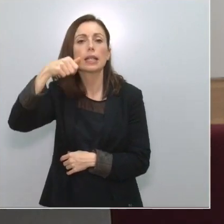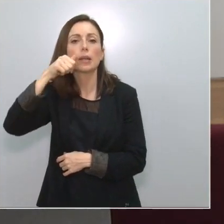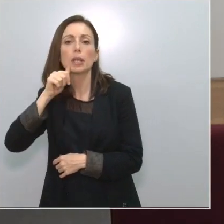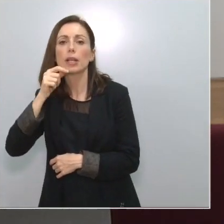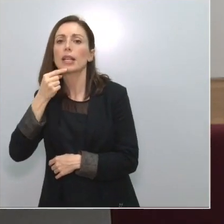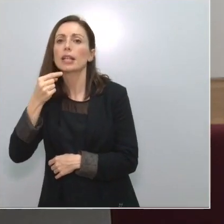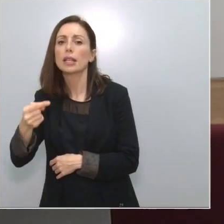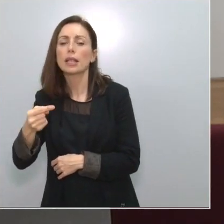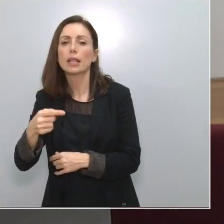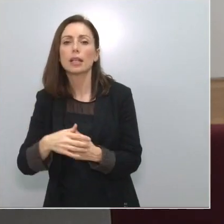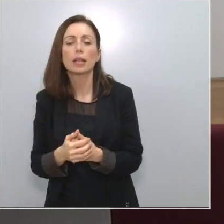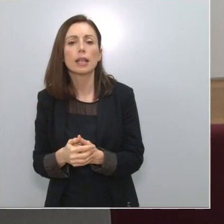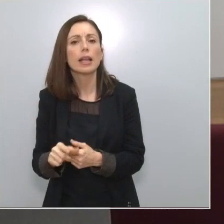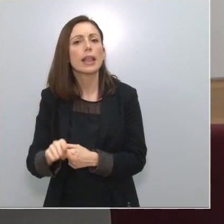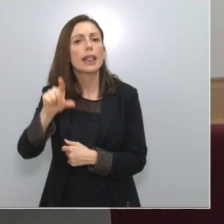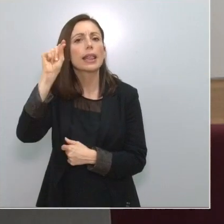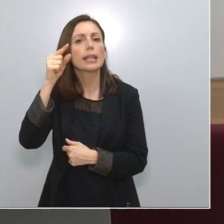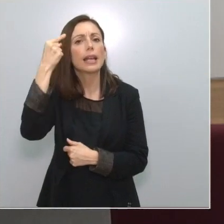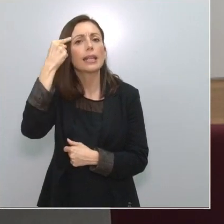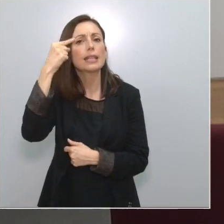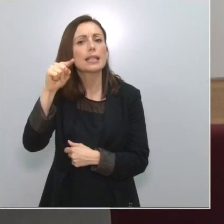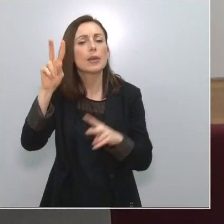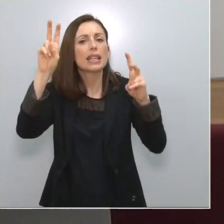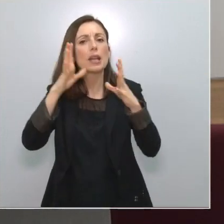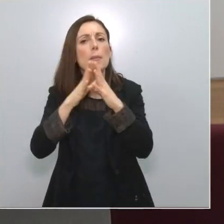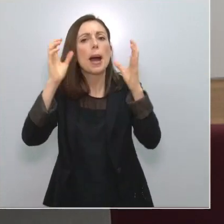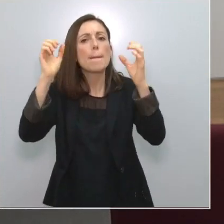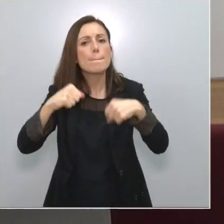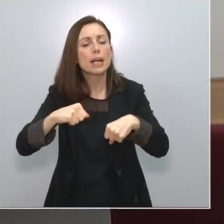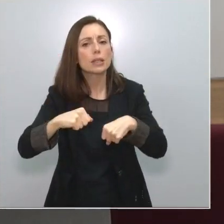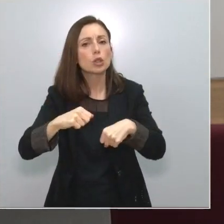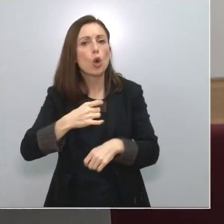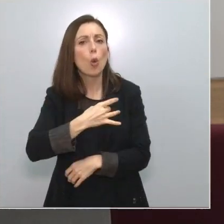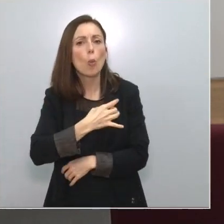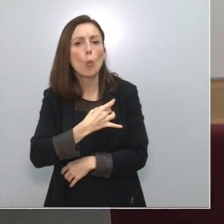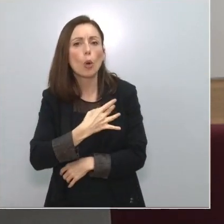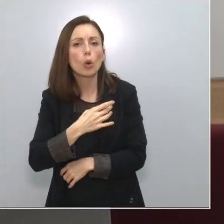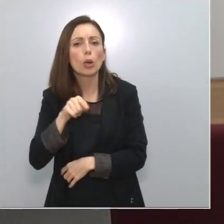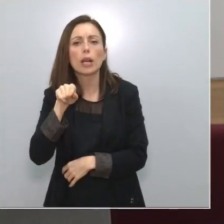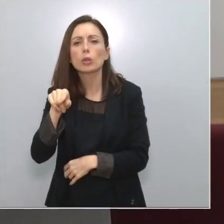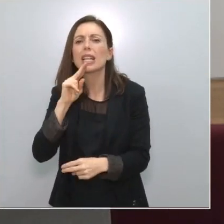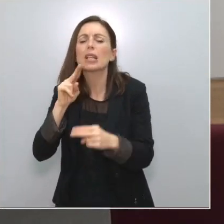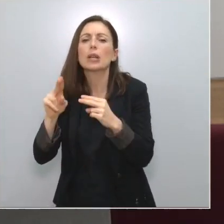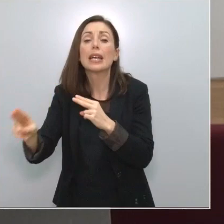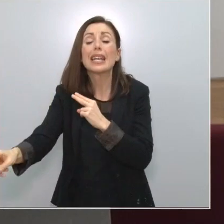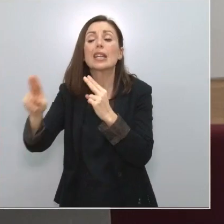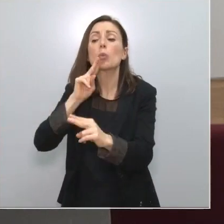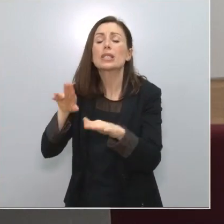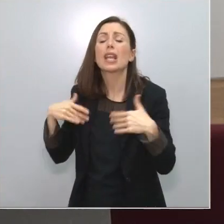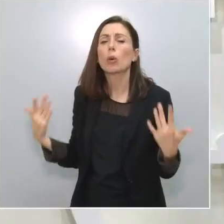gustaría conocer algún detalle de ese pacto de la Moncloa, ¿le contestó?